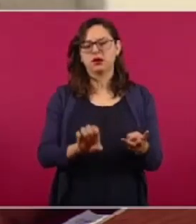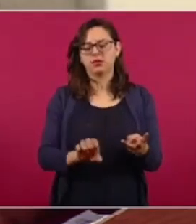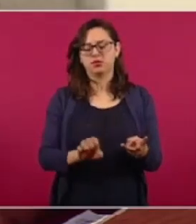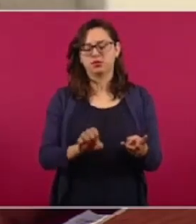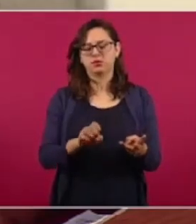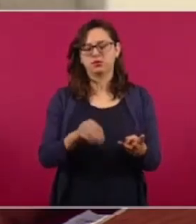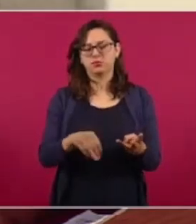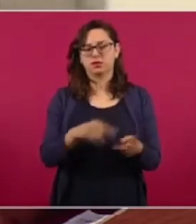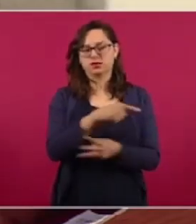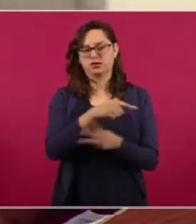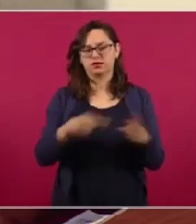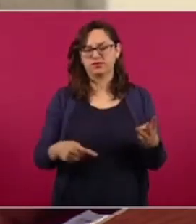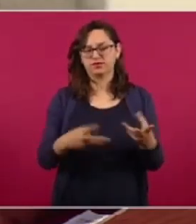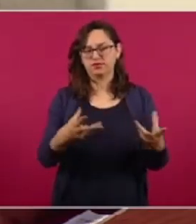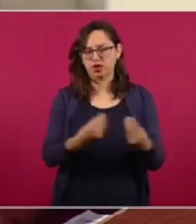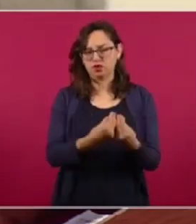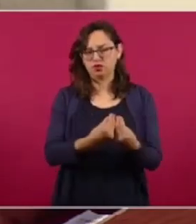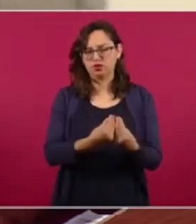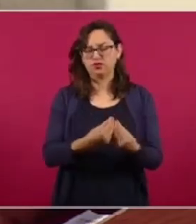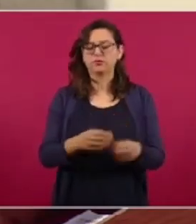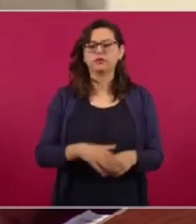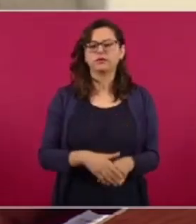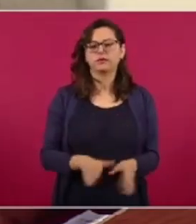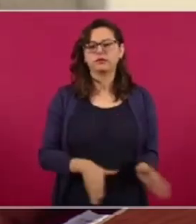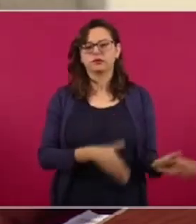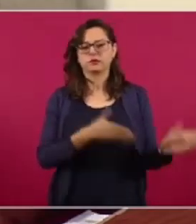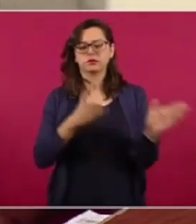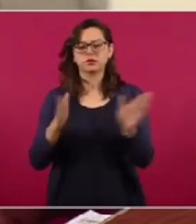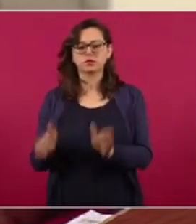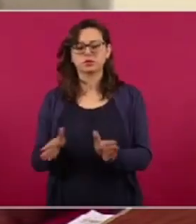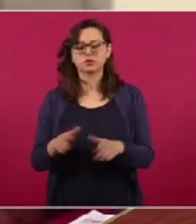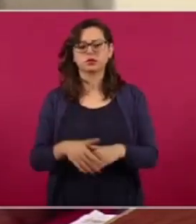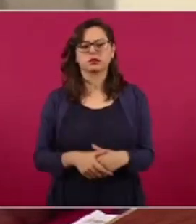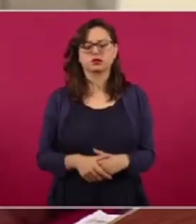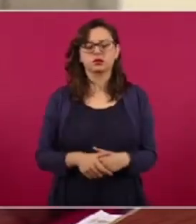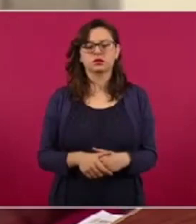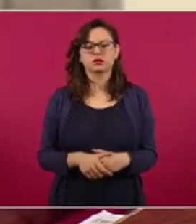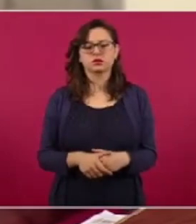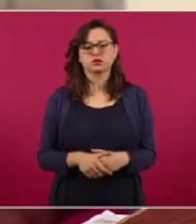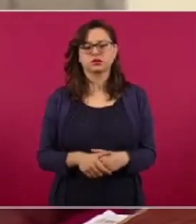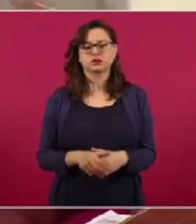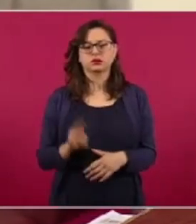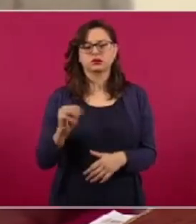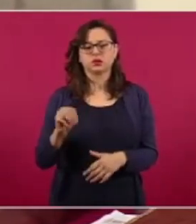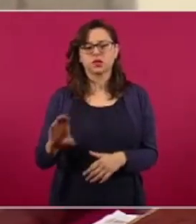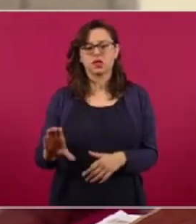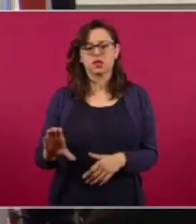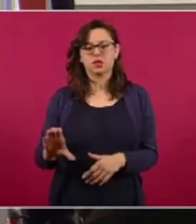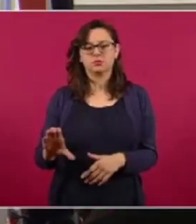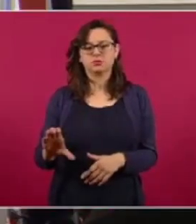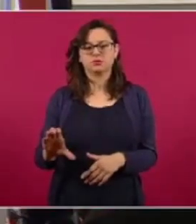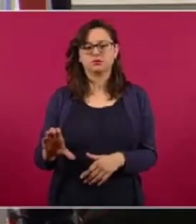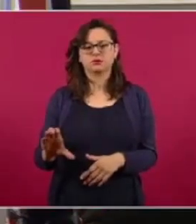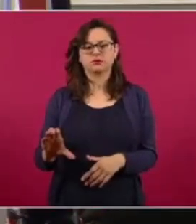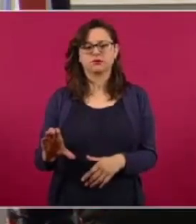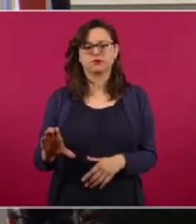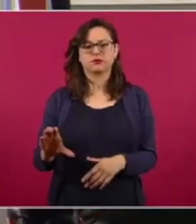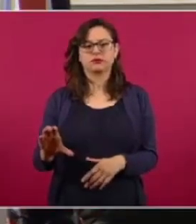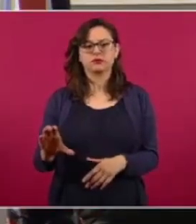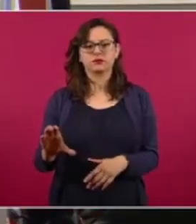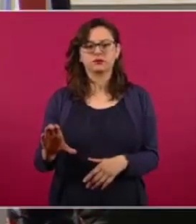y para el candidato del partido Movimiento Ciudadano